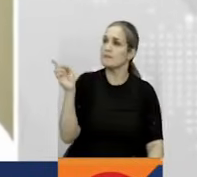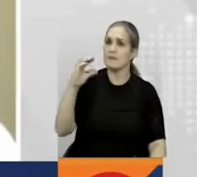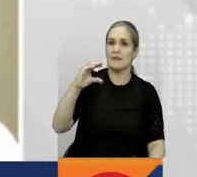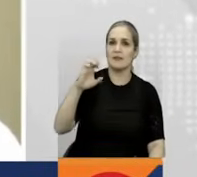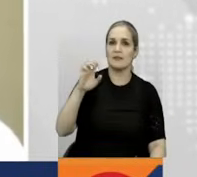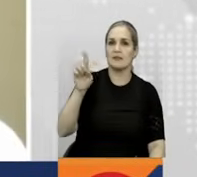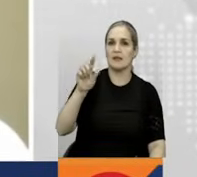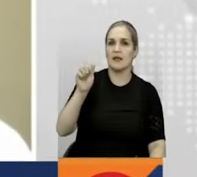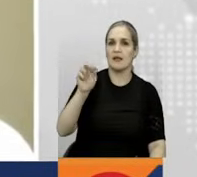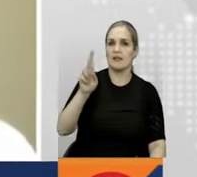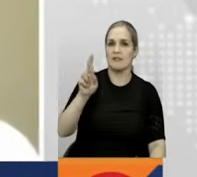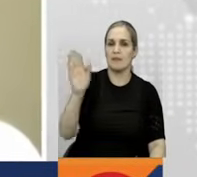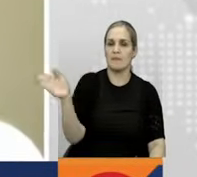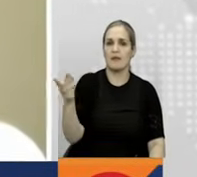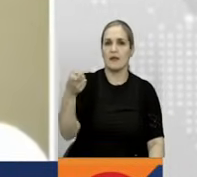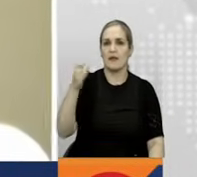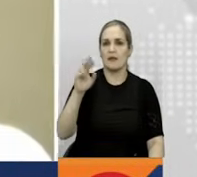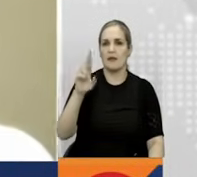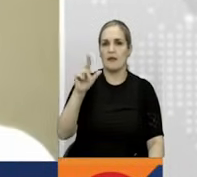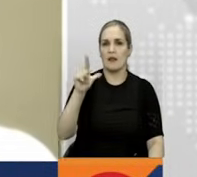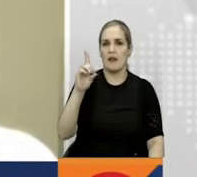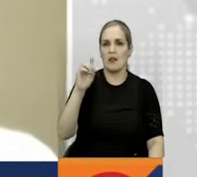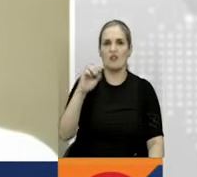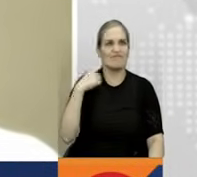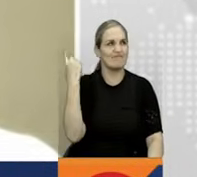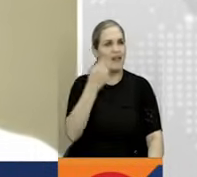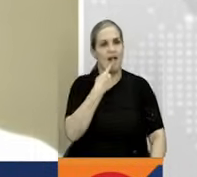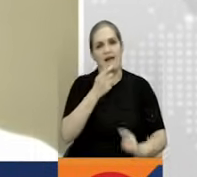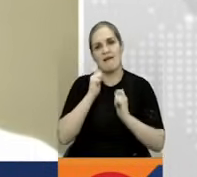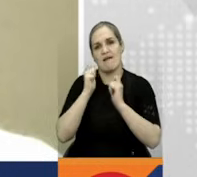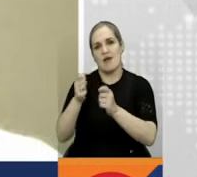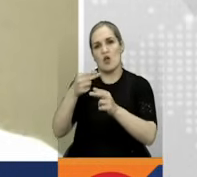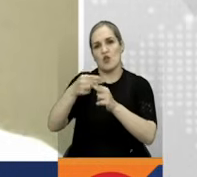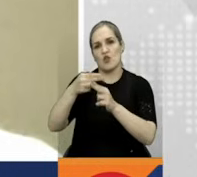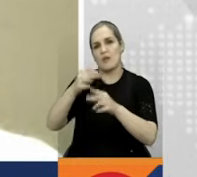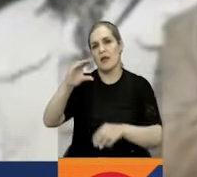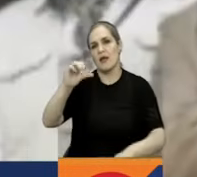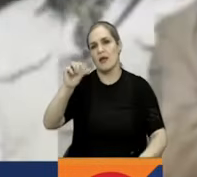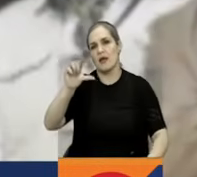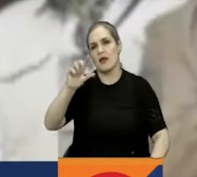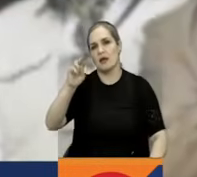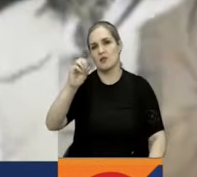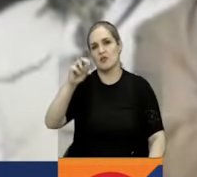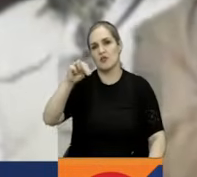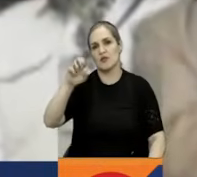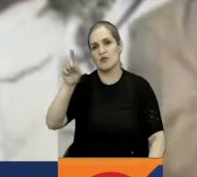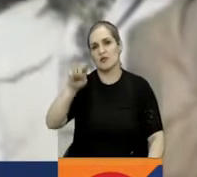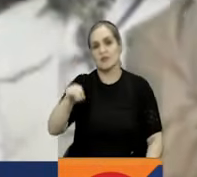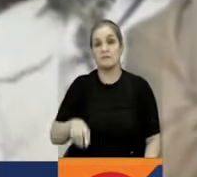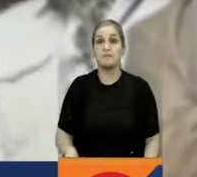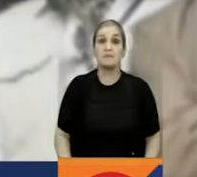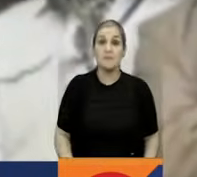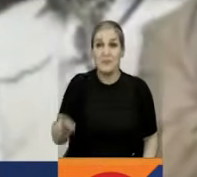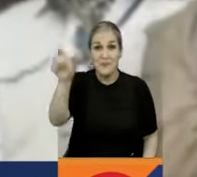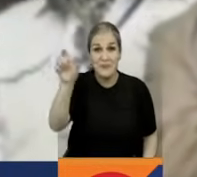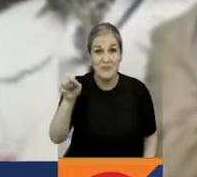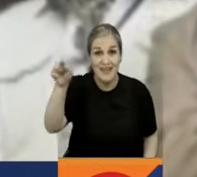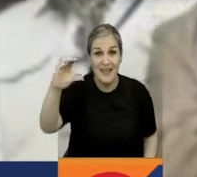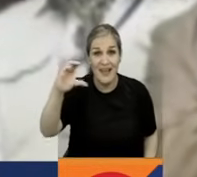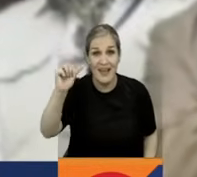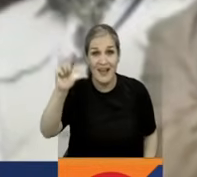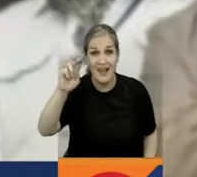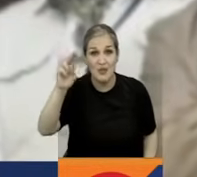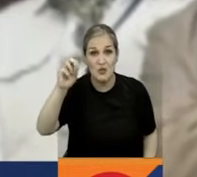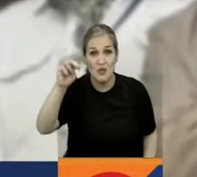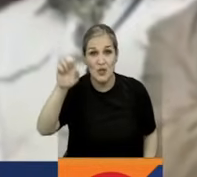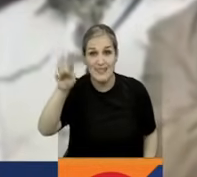Augusto Giraldo Montoya, apodado Calzones. Si alias Calzones logra